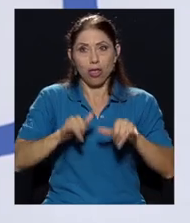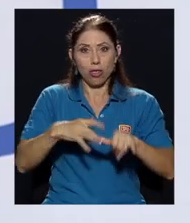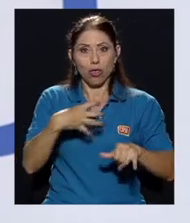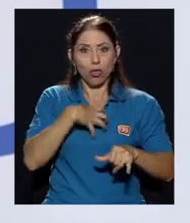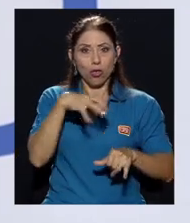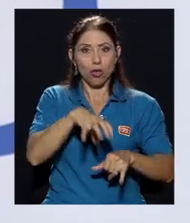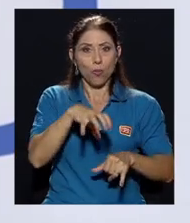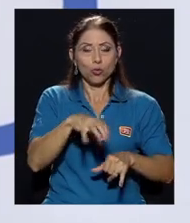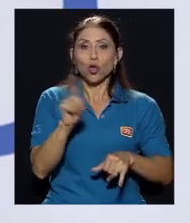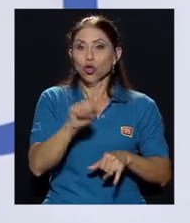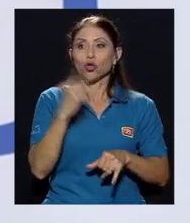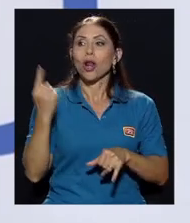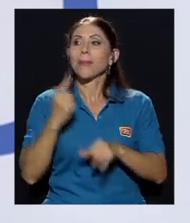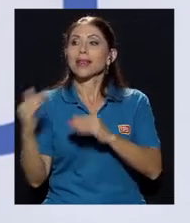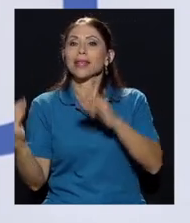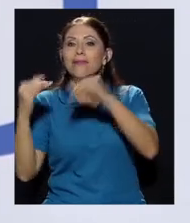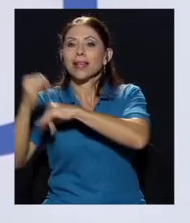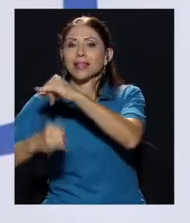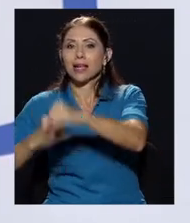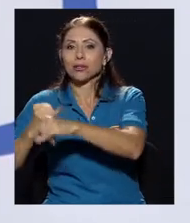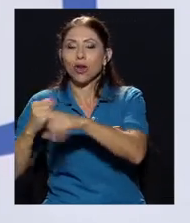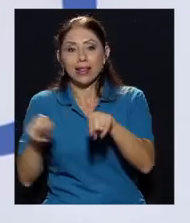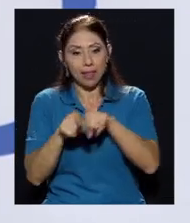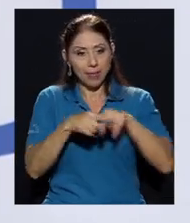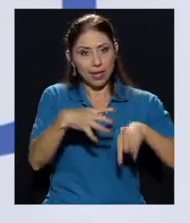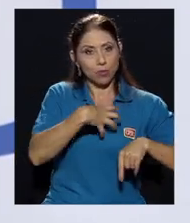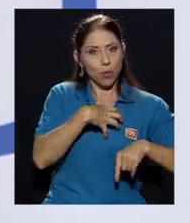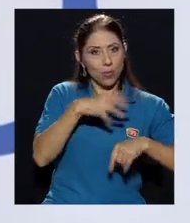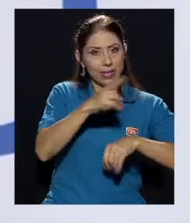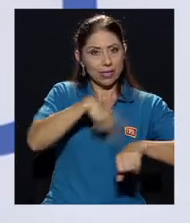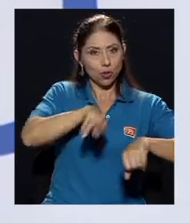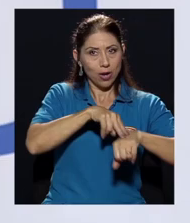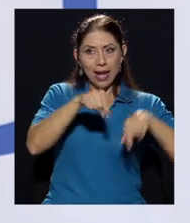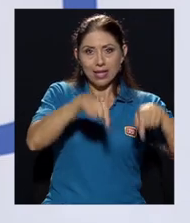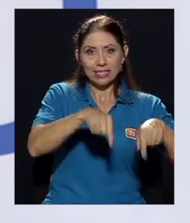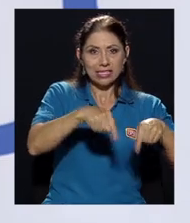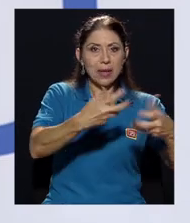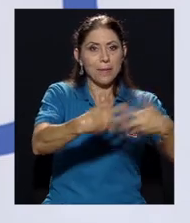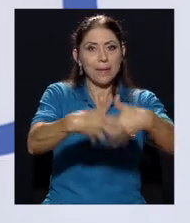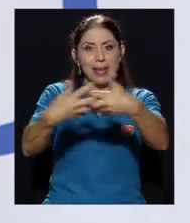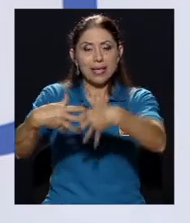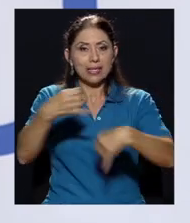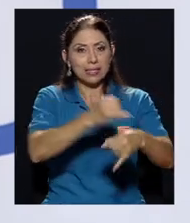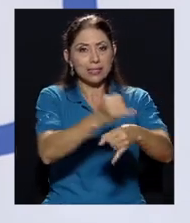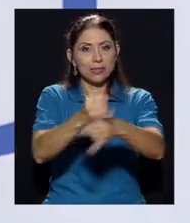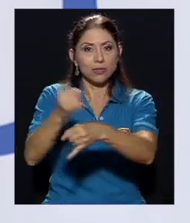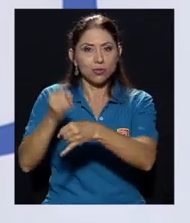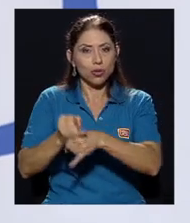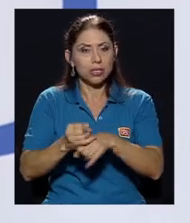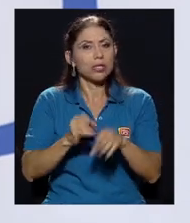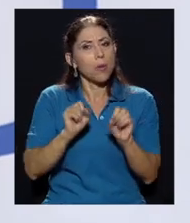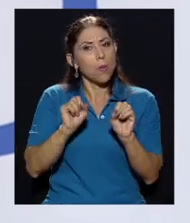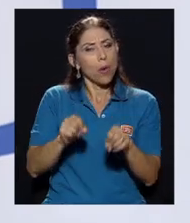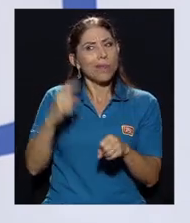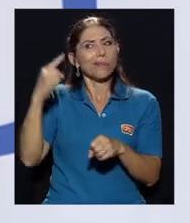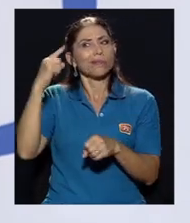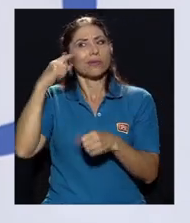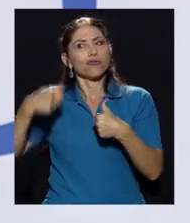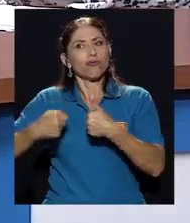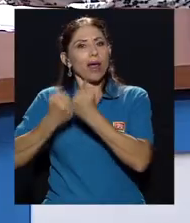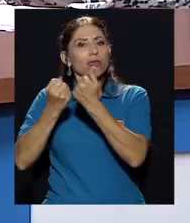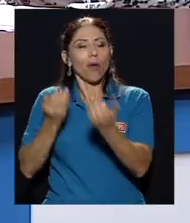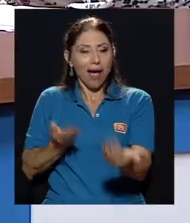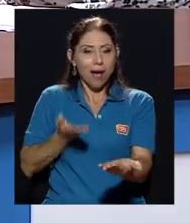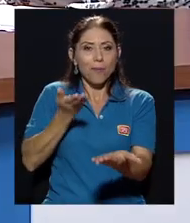acoger los retos internacionales sino también que organizaciones locales como empresas u otras instituciones puedan proponer estos retos porque